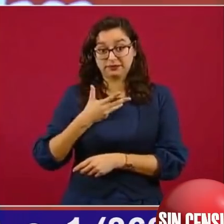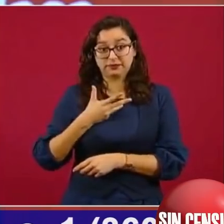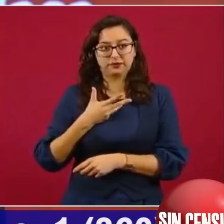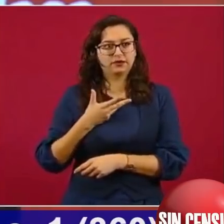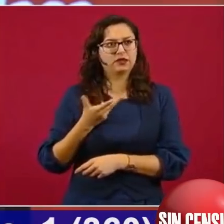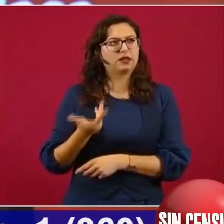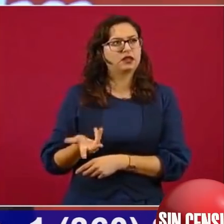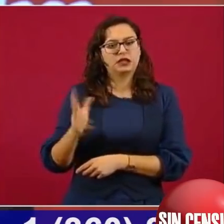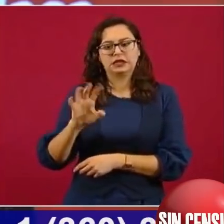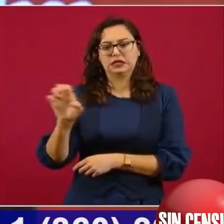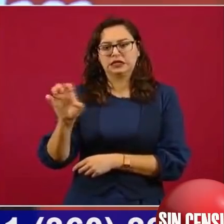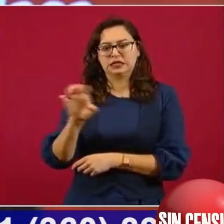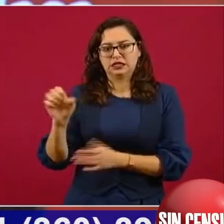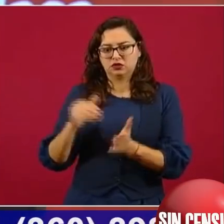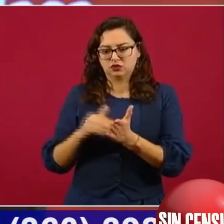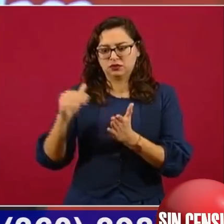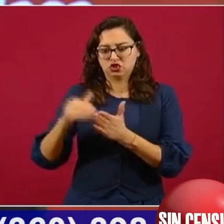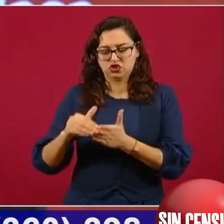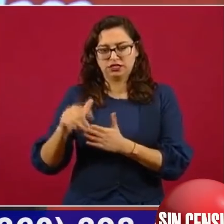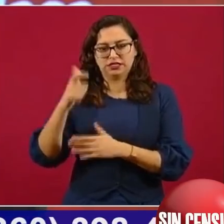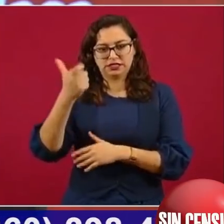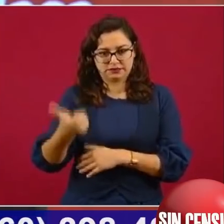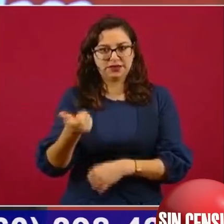por 500 millones de pesos.